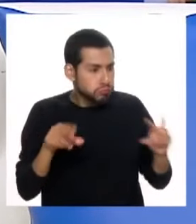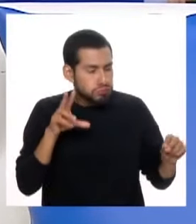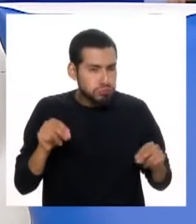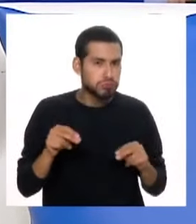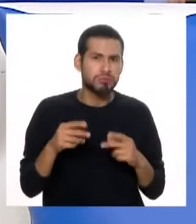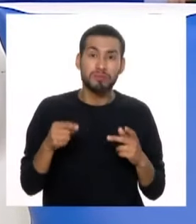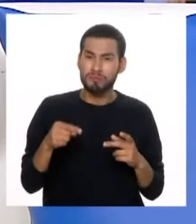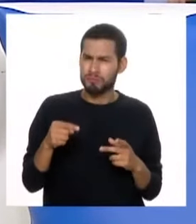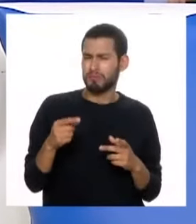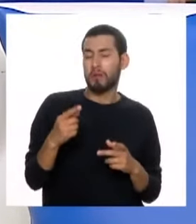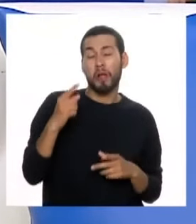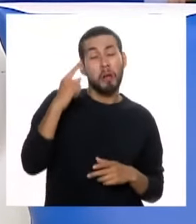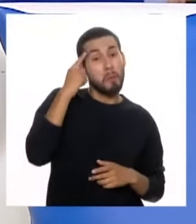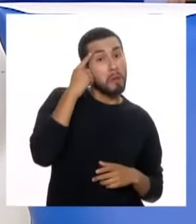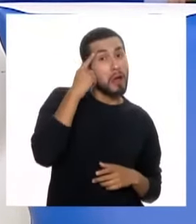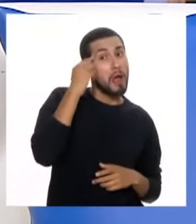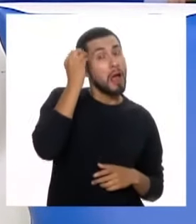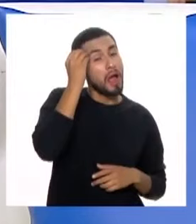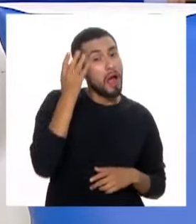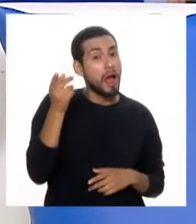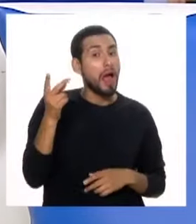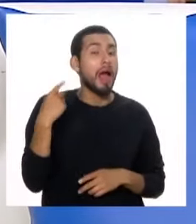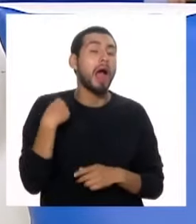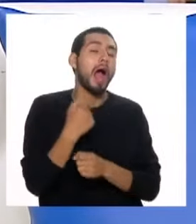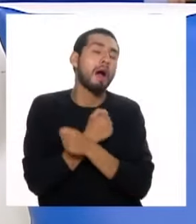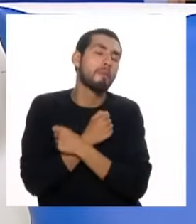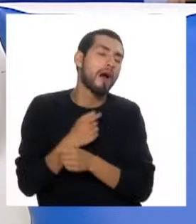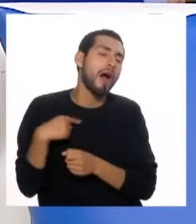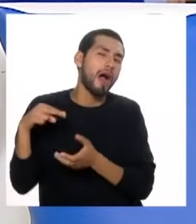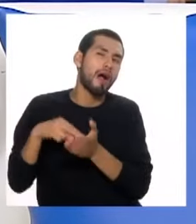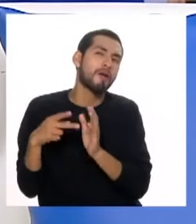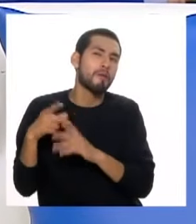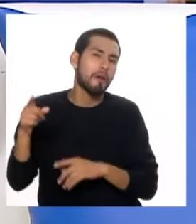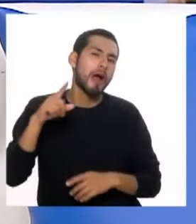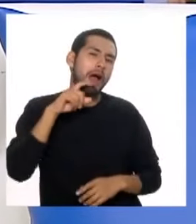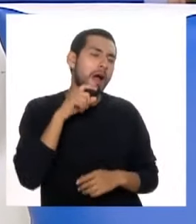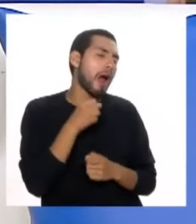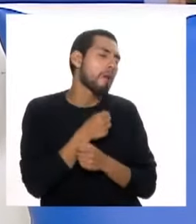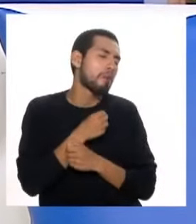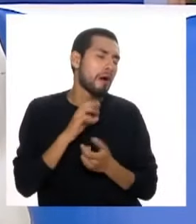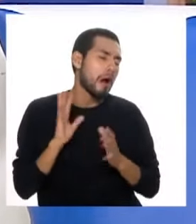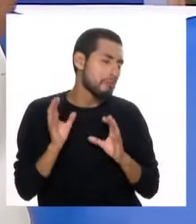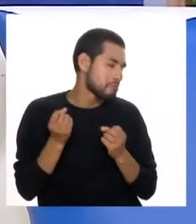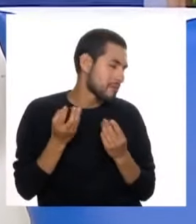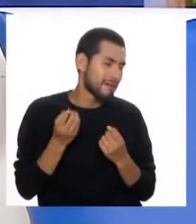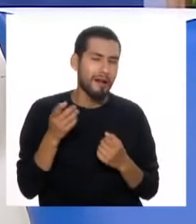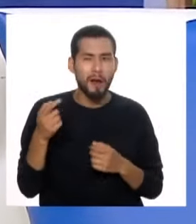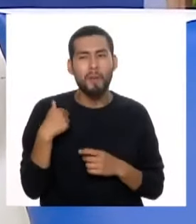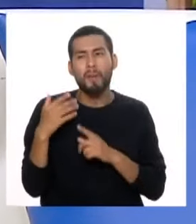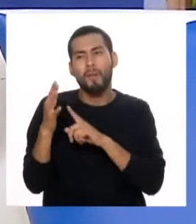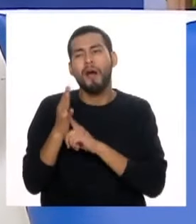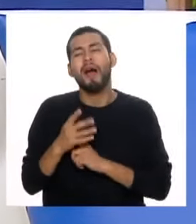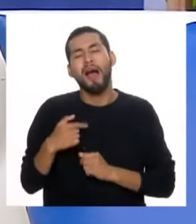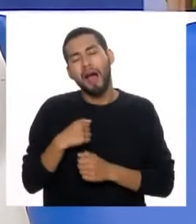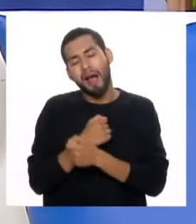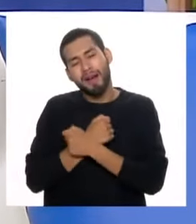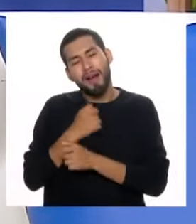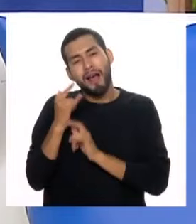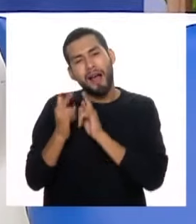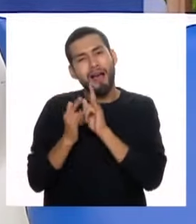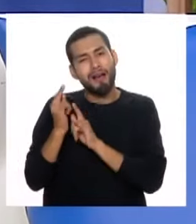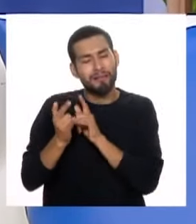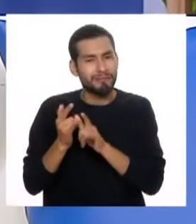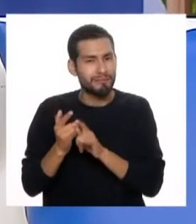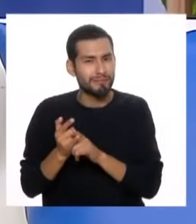veces eso se confunde y se piensa que es amor, que son celos, etcétera, y que eso demuestra que hay una relación